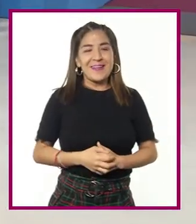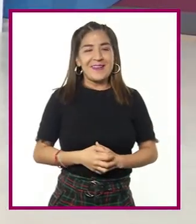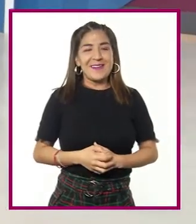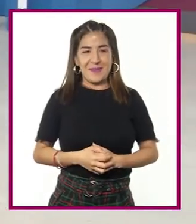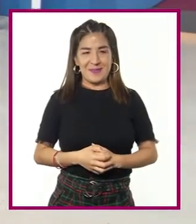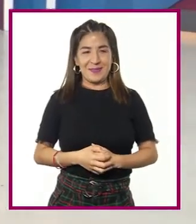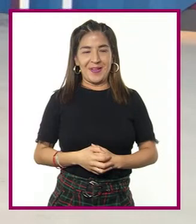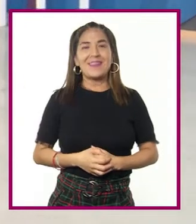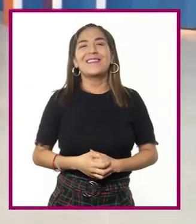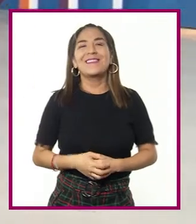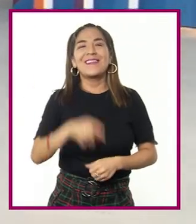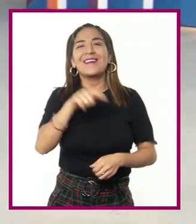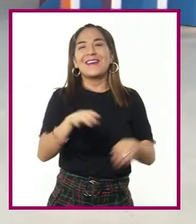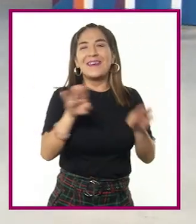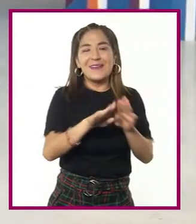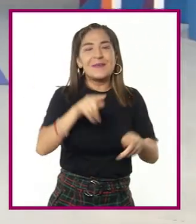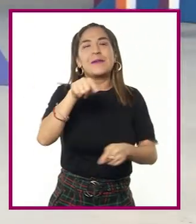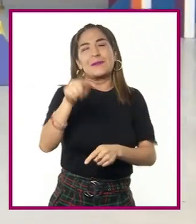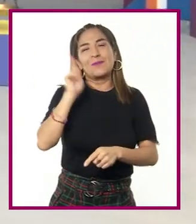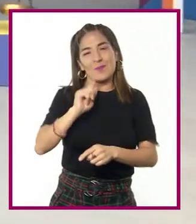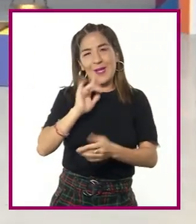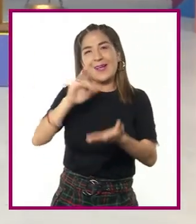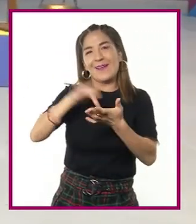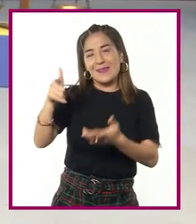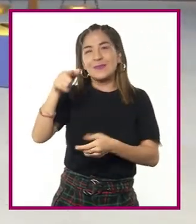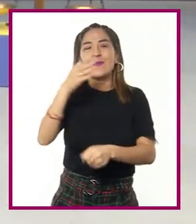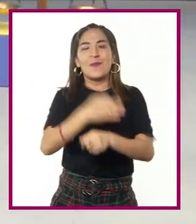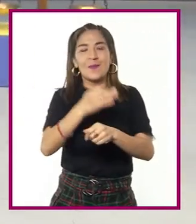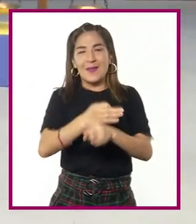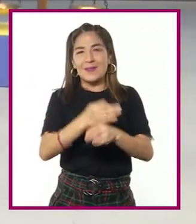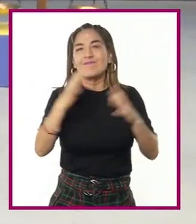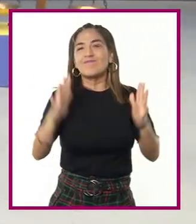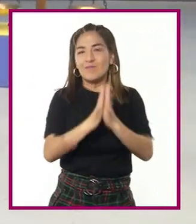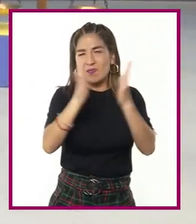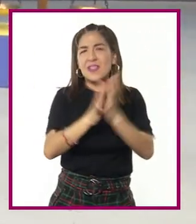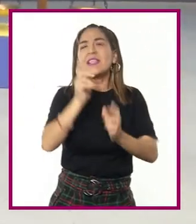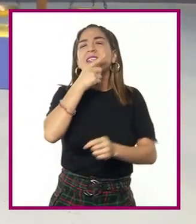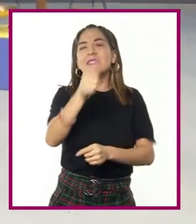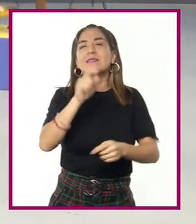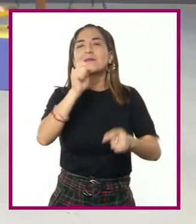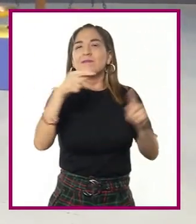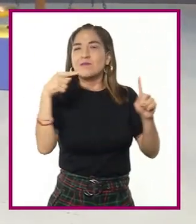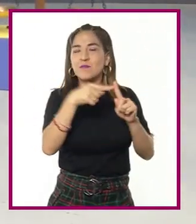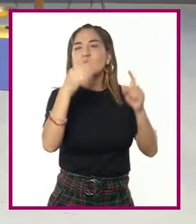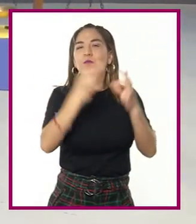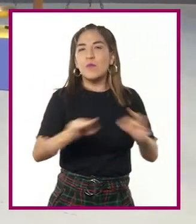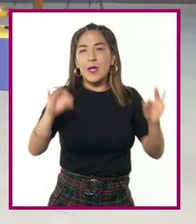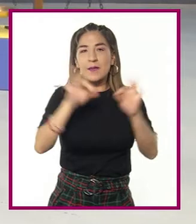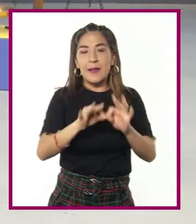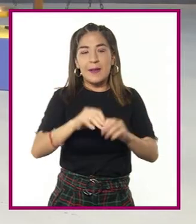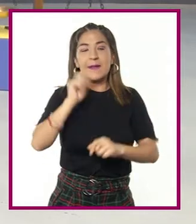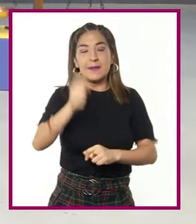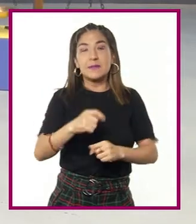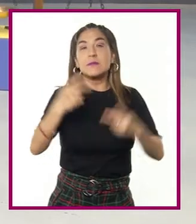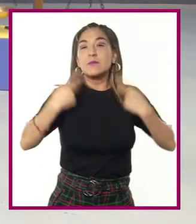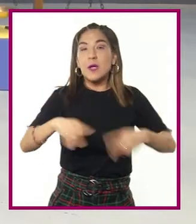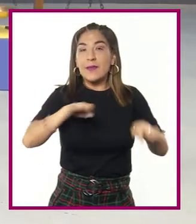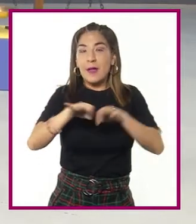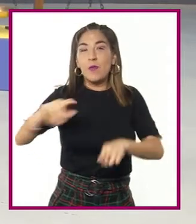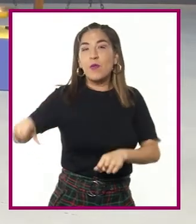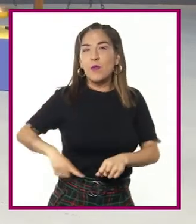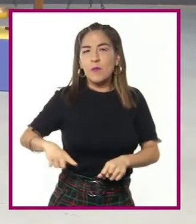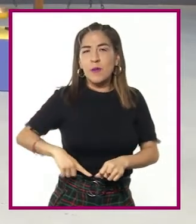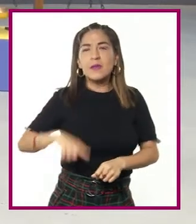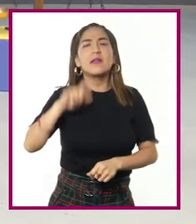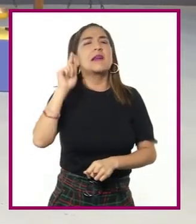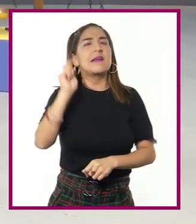Agradecemos a María José su colaboración, quien ha señalado un punto muy importante, y es que una servidora o servidor público es